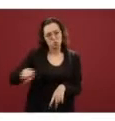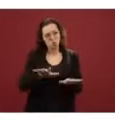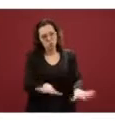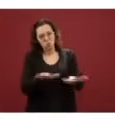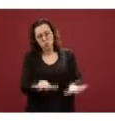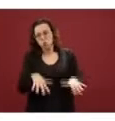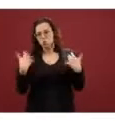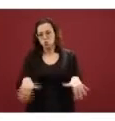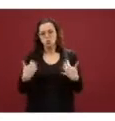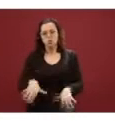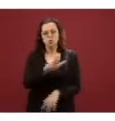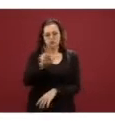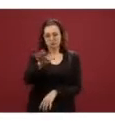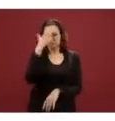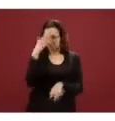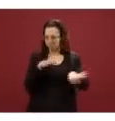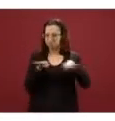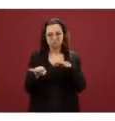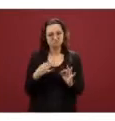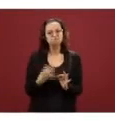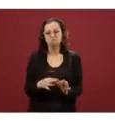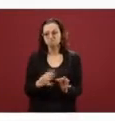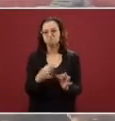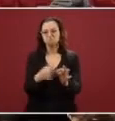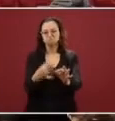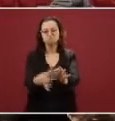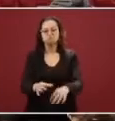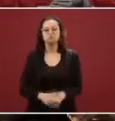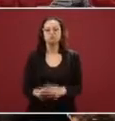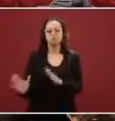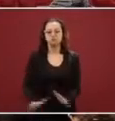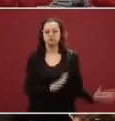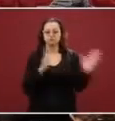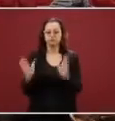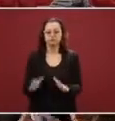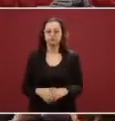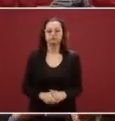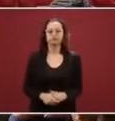reconocimiento al trabajo que se está realizando por el Gobierno de la República. La siguiente, por favor.